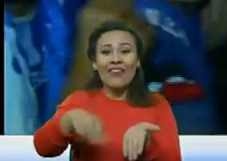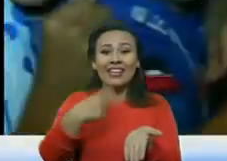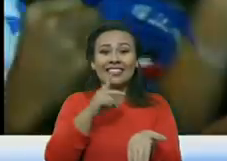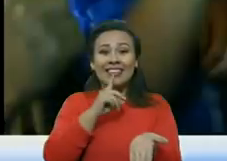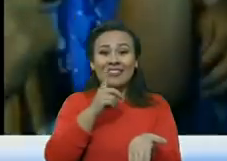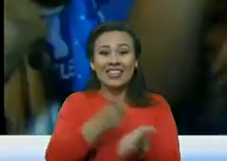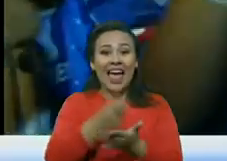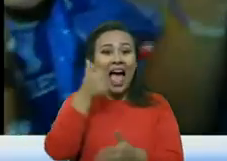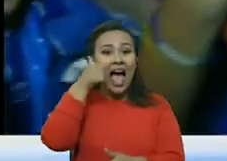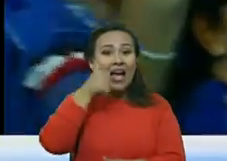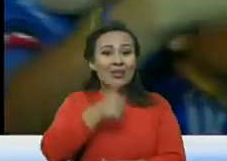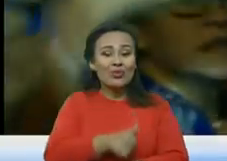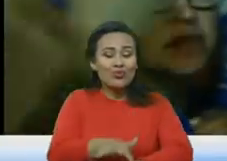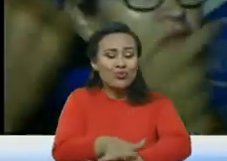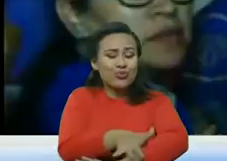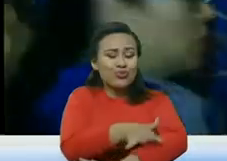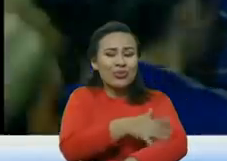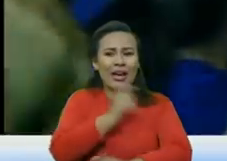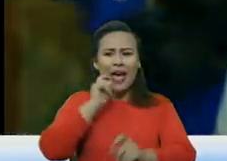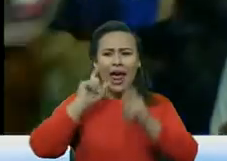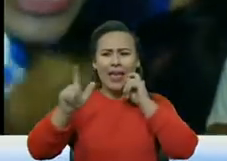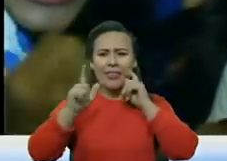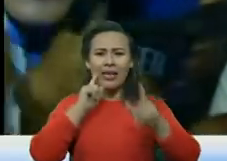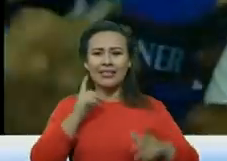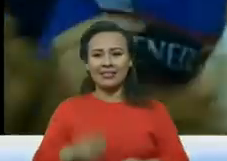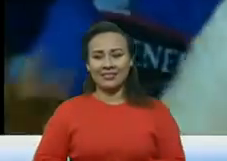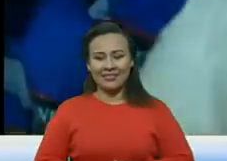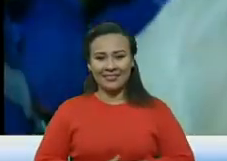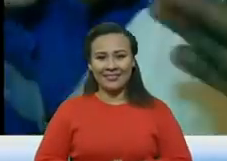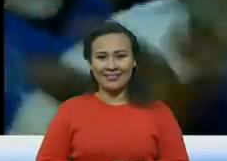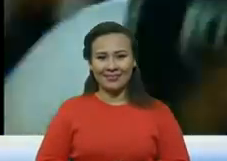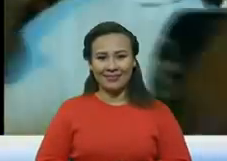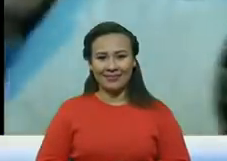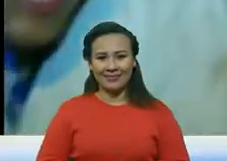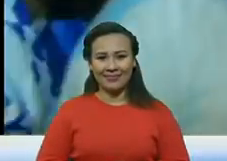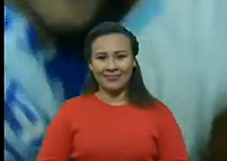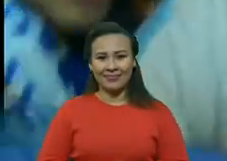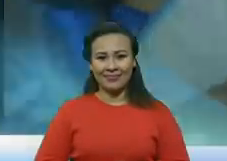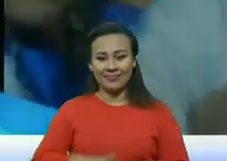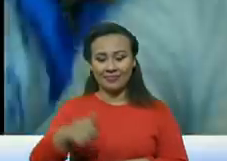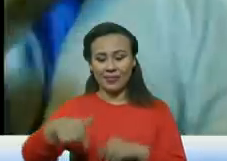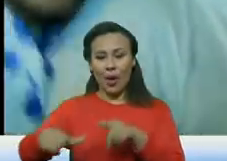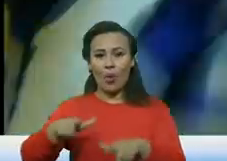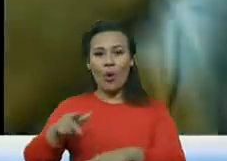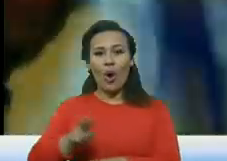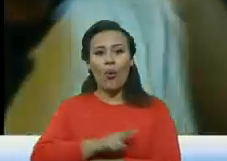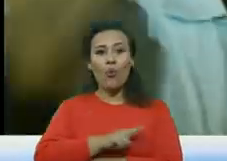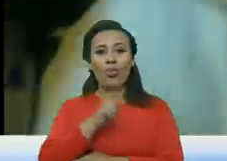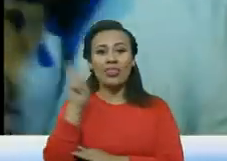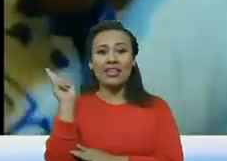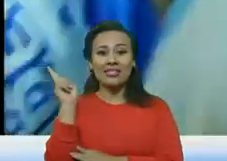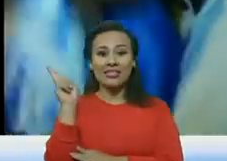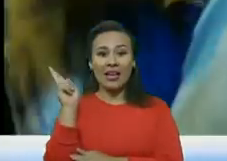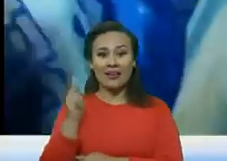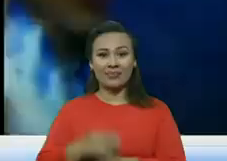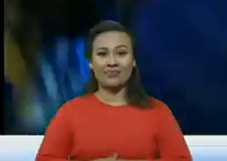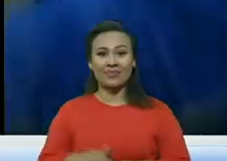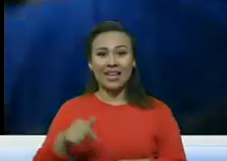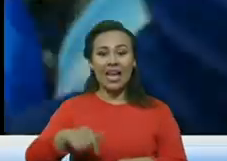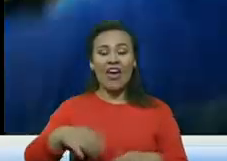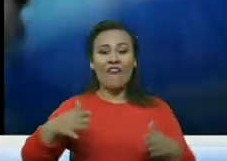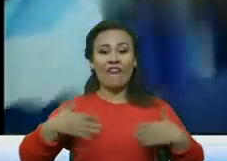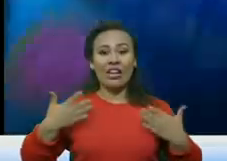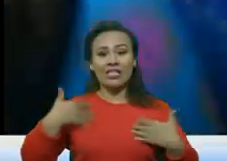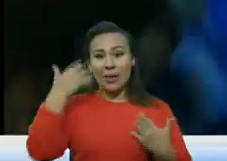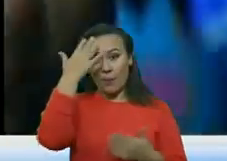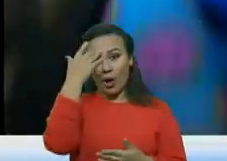hinchas azules que están concentrados ahora en este sector de Urdesa, celebrando la estrella número